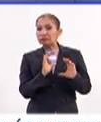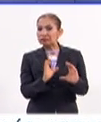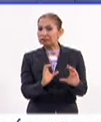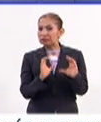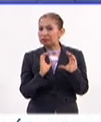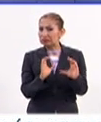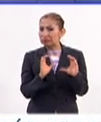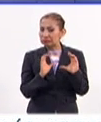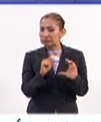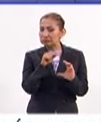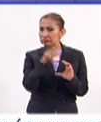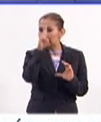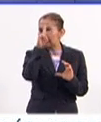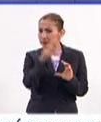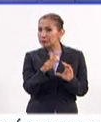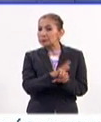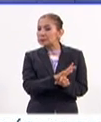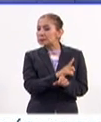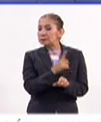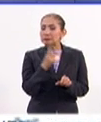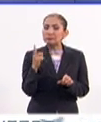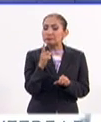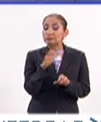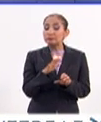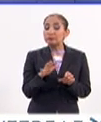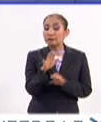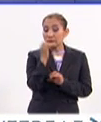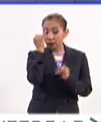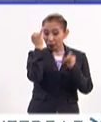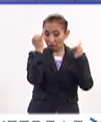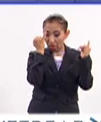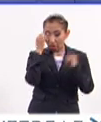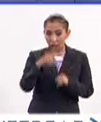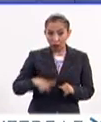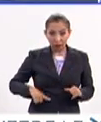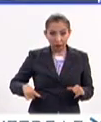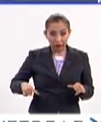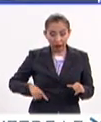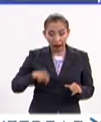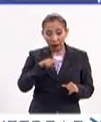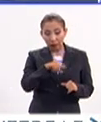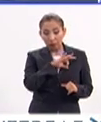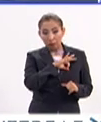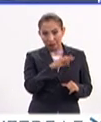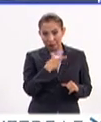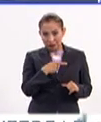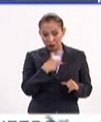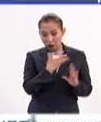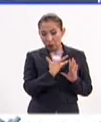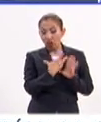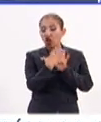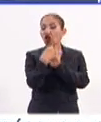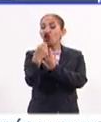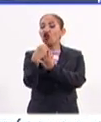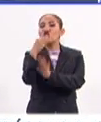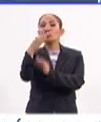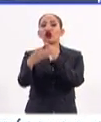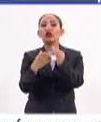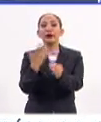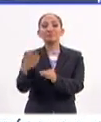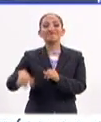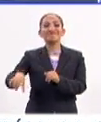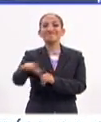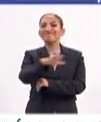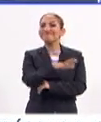cuidado en México porque las patologías de un gobernante se pueden contagiar para toda una forma